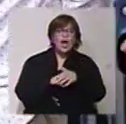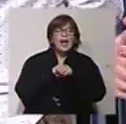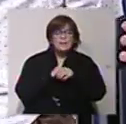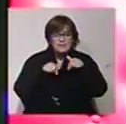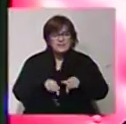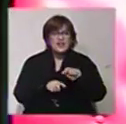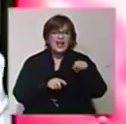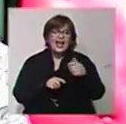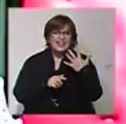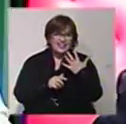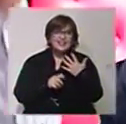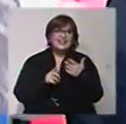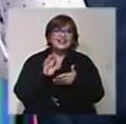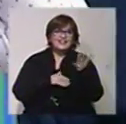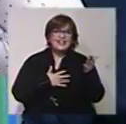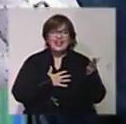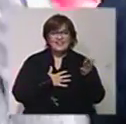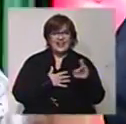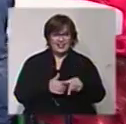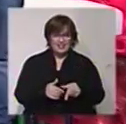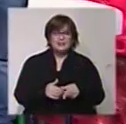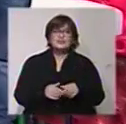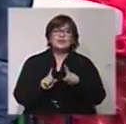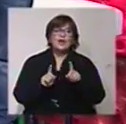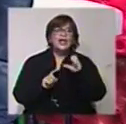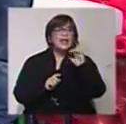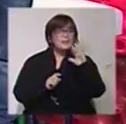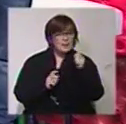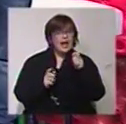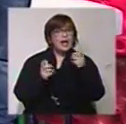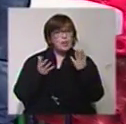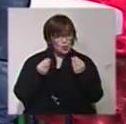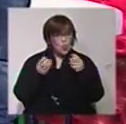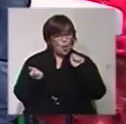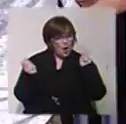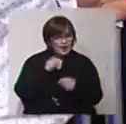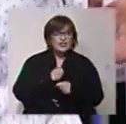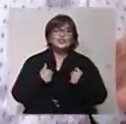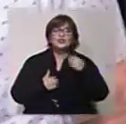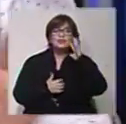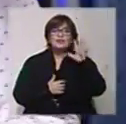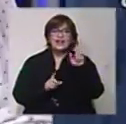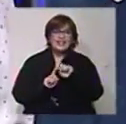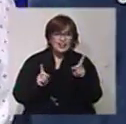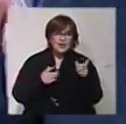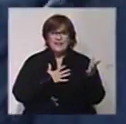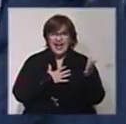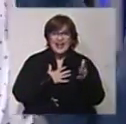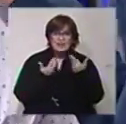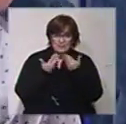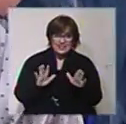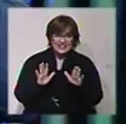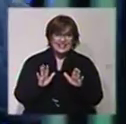Que viene a hacer un baile del vientre. Claro. Sí, no, Epa cambió muchísimo. No tenía que el Sapo bailaba en Epa, por ejemplo. Arrancó bailando. Pero